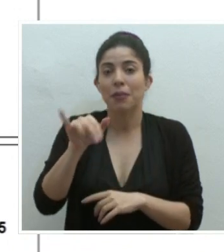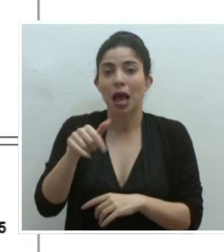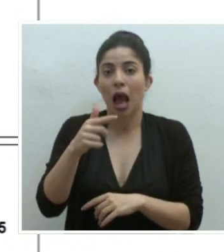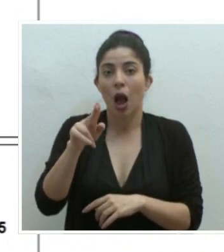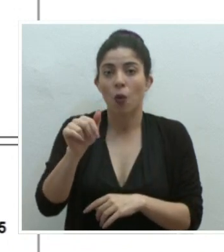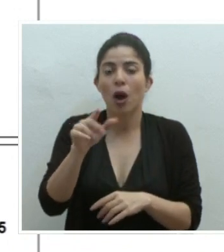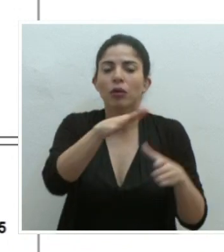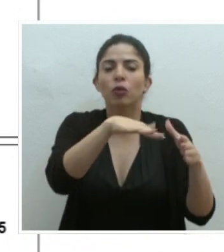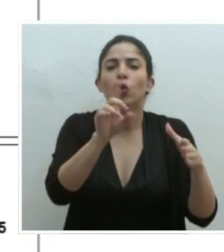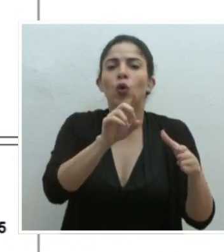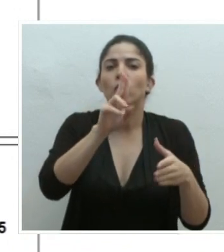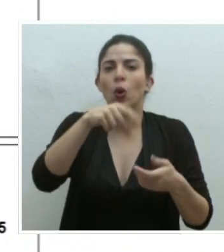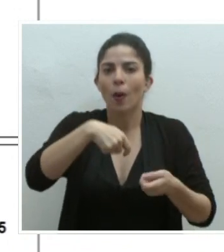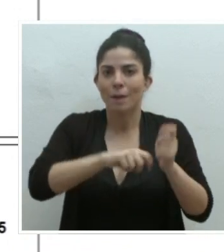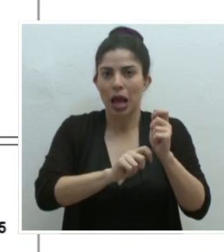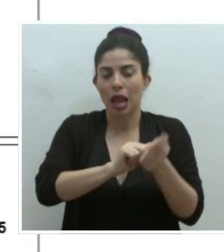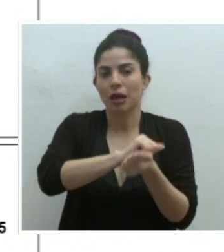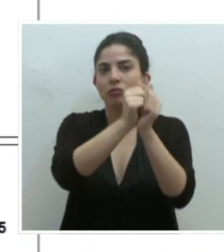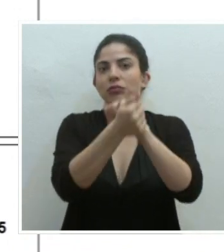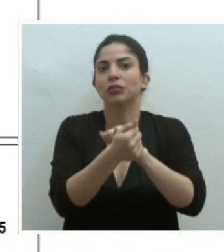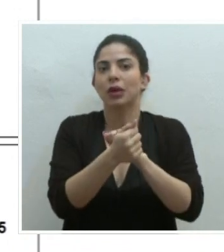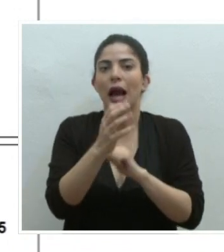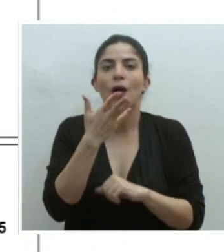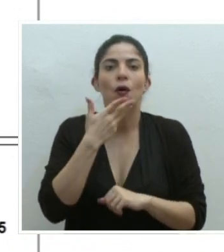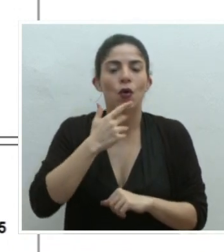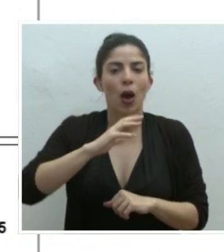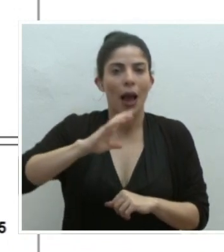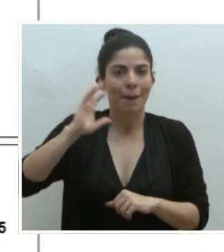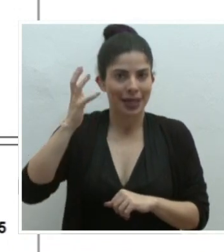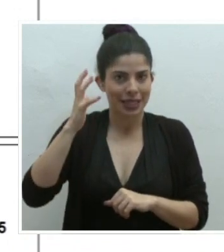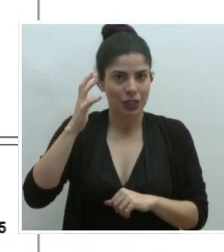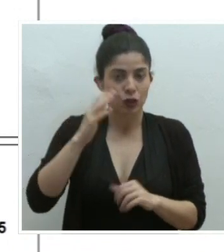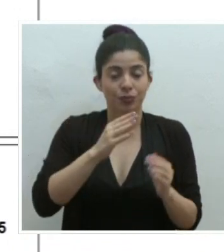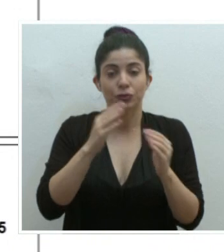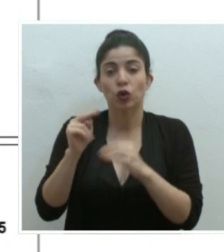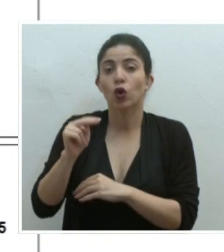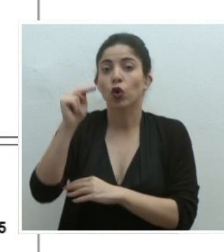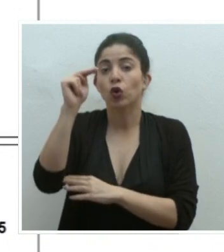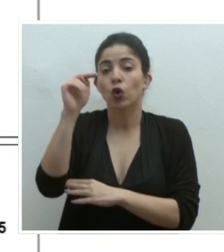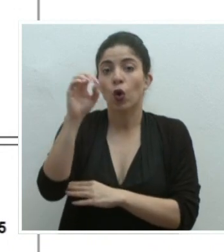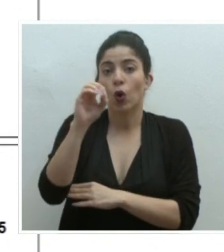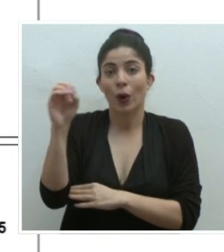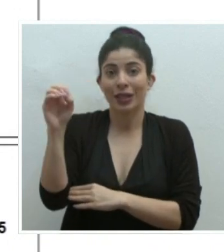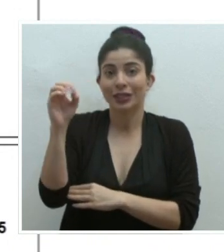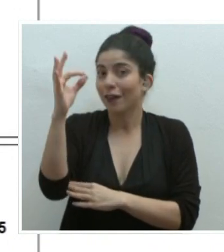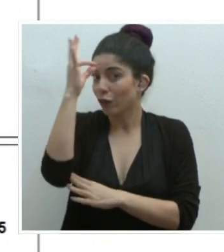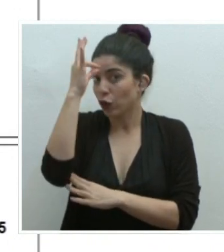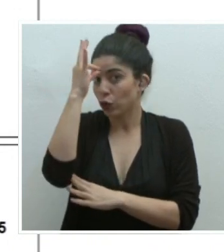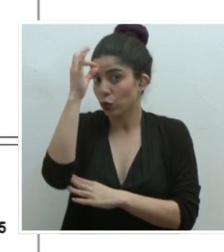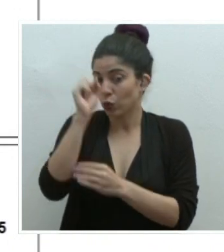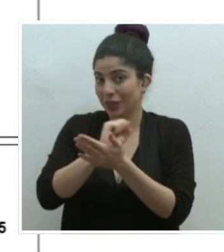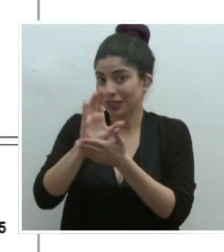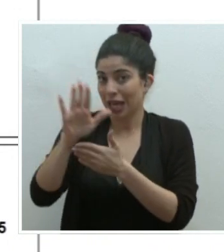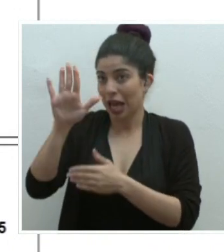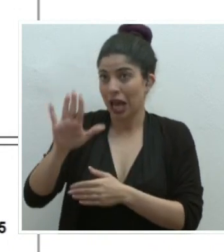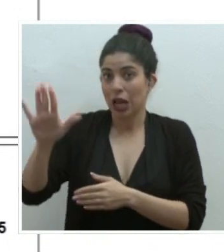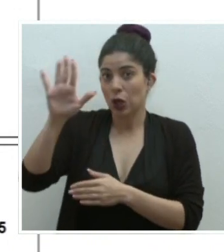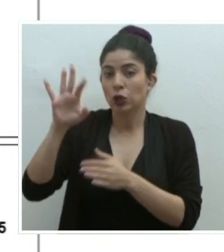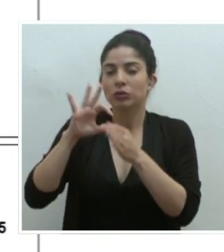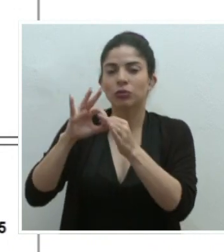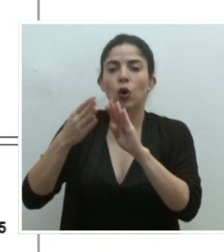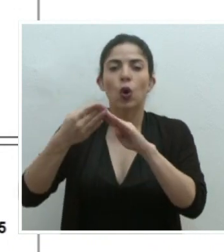el cantón de Upala se pasa a alerta amarilla. Para el sector noroeste de La Fortuna de San Carlos, que corresponde a